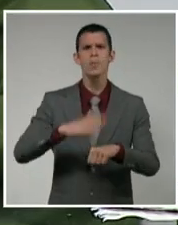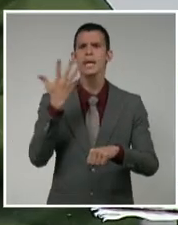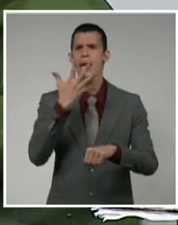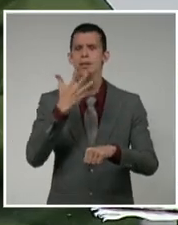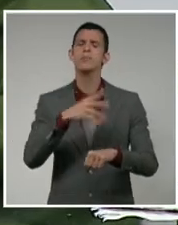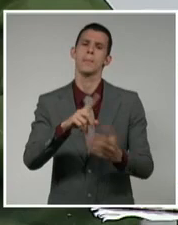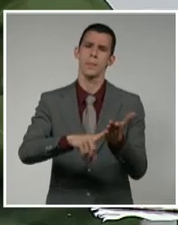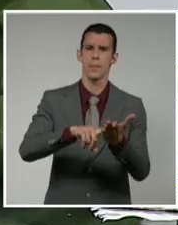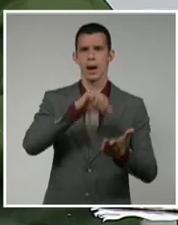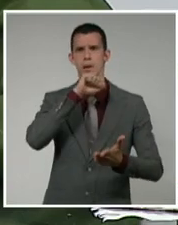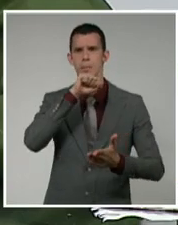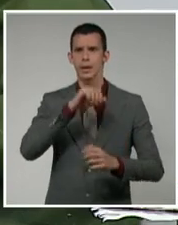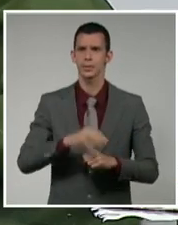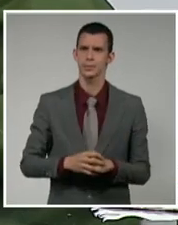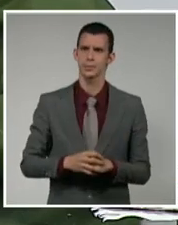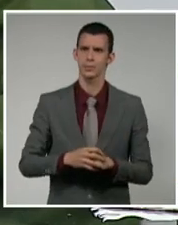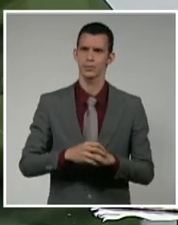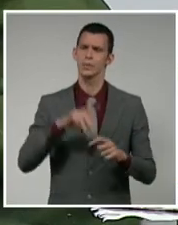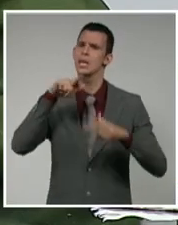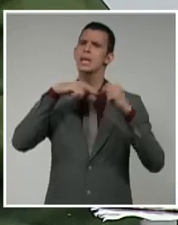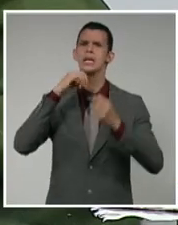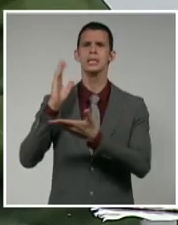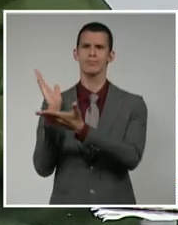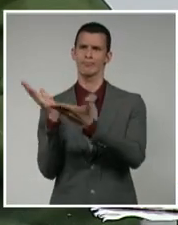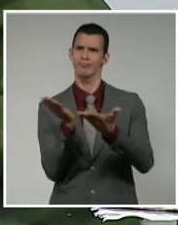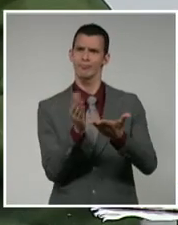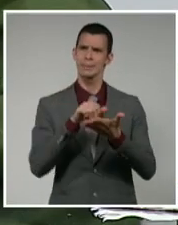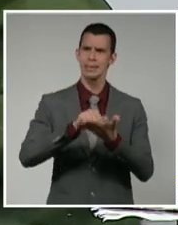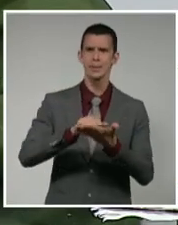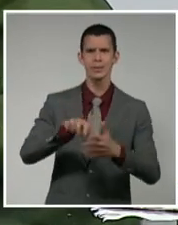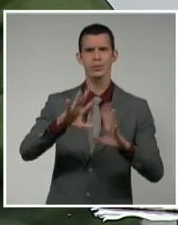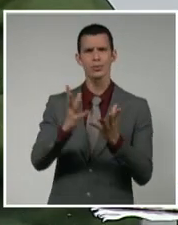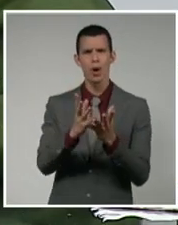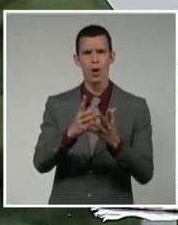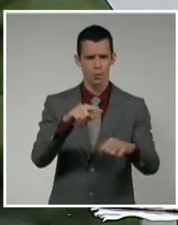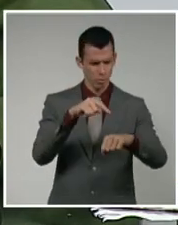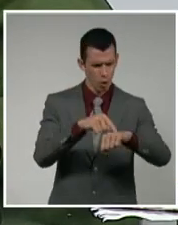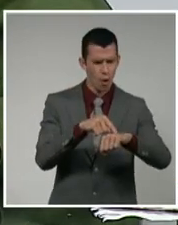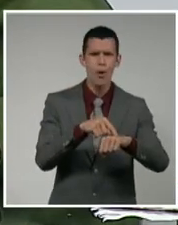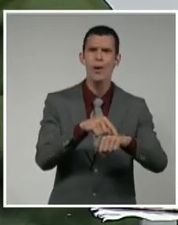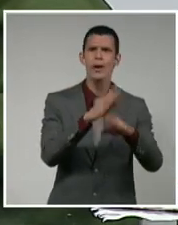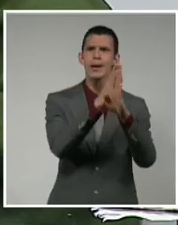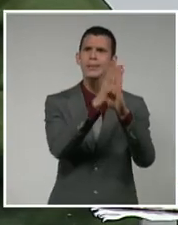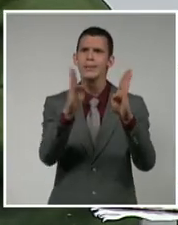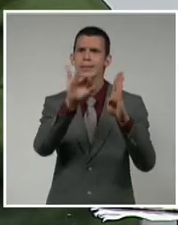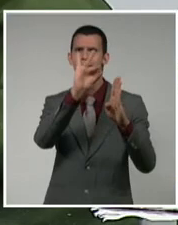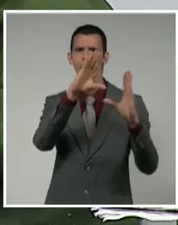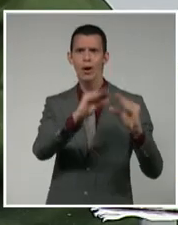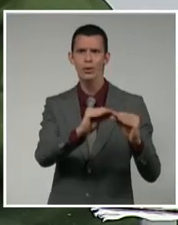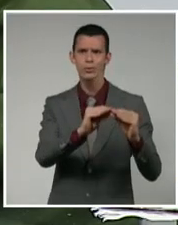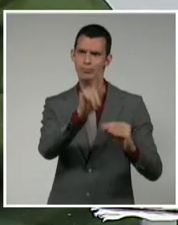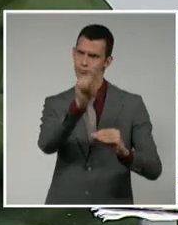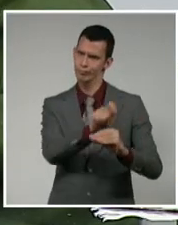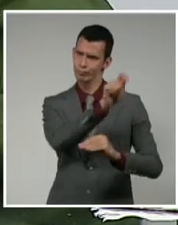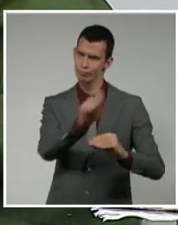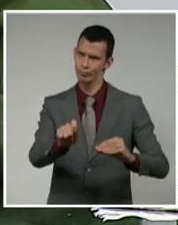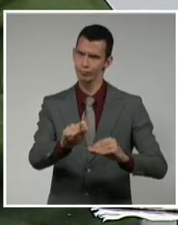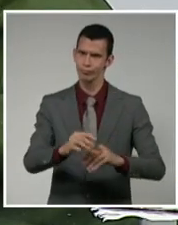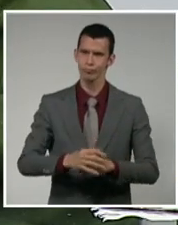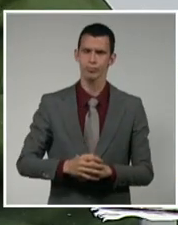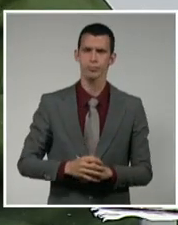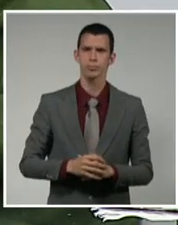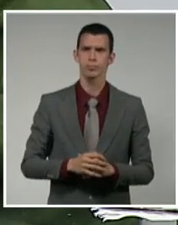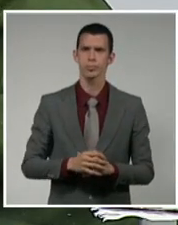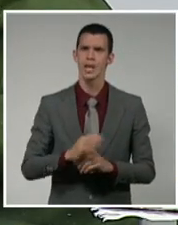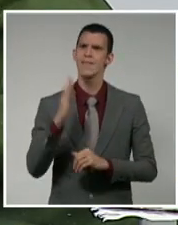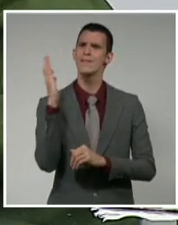locales, instalaciones gastronómicas de servicios abiertas fuera de los horarios establecidos para cualquier forma de gestión. La realización de